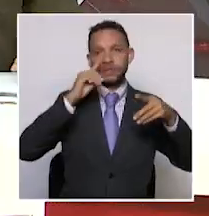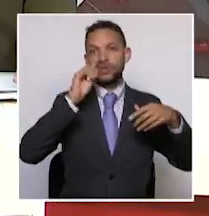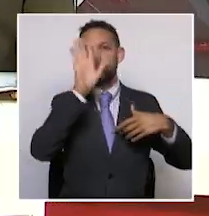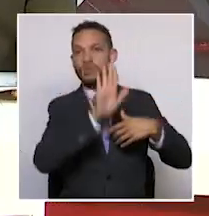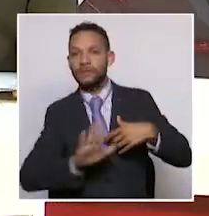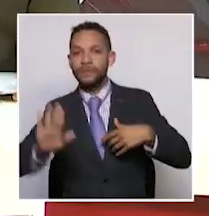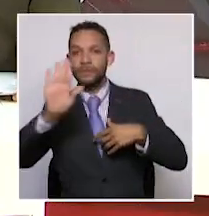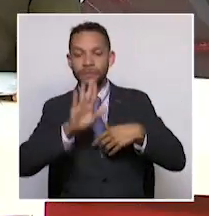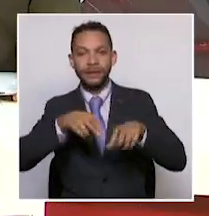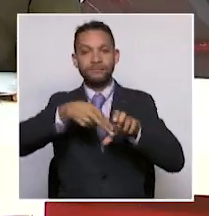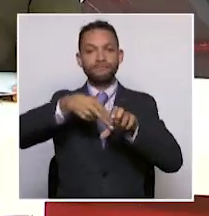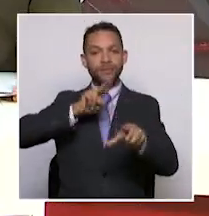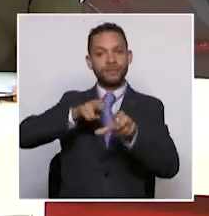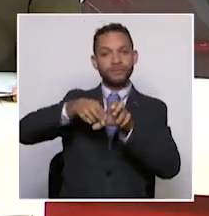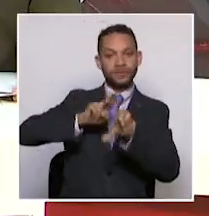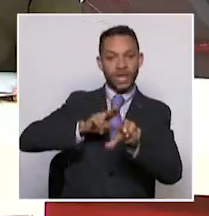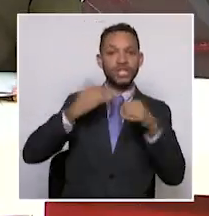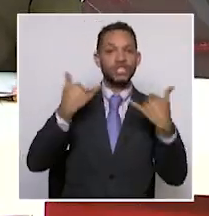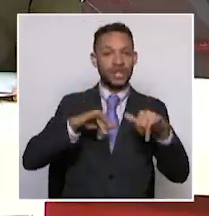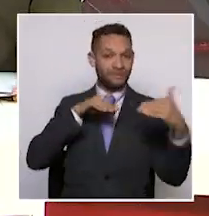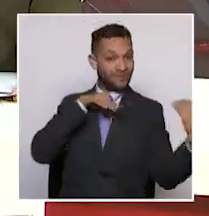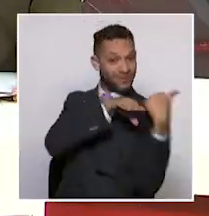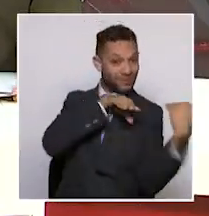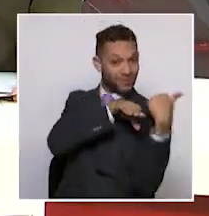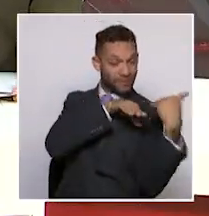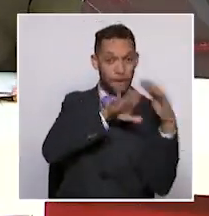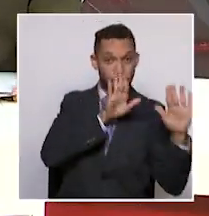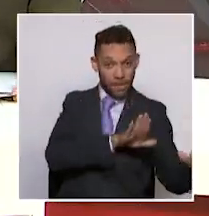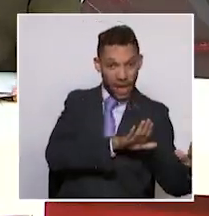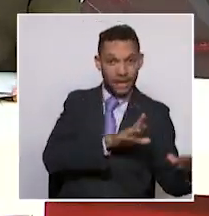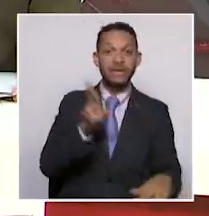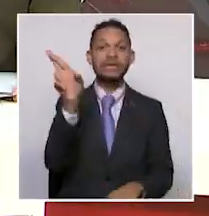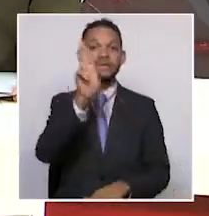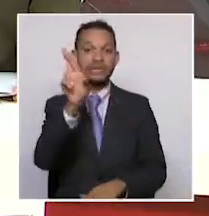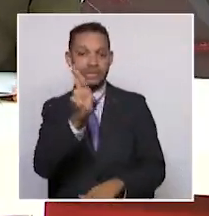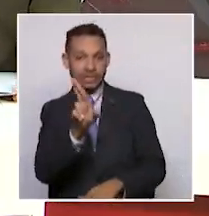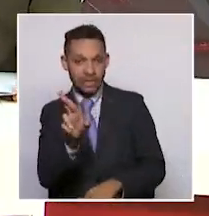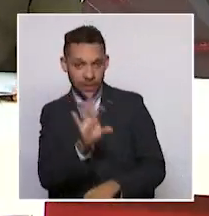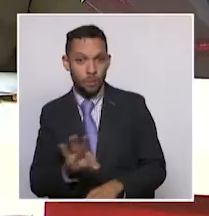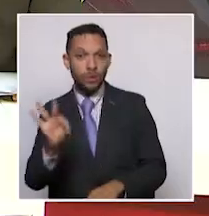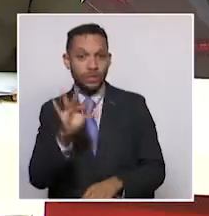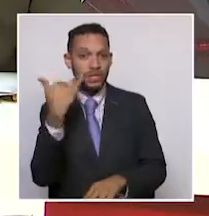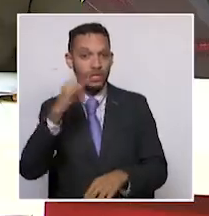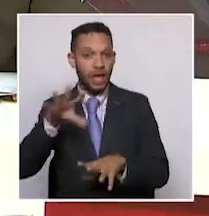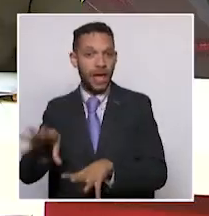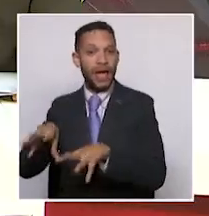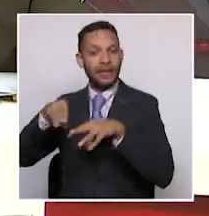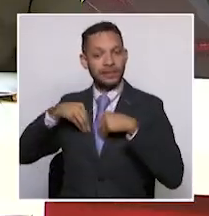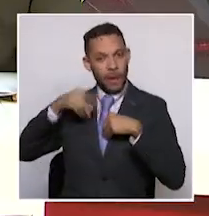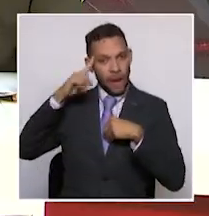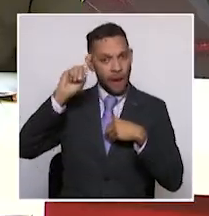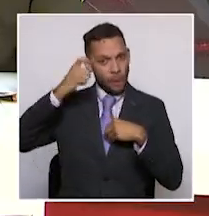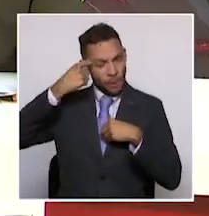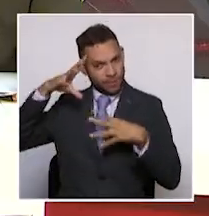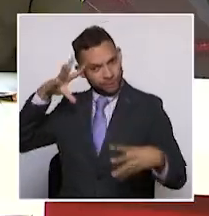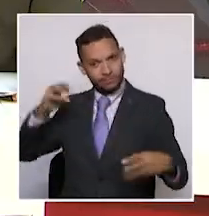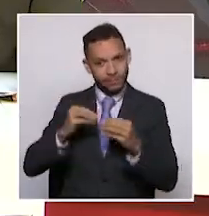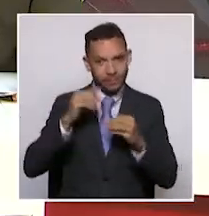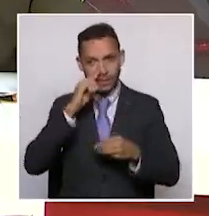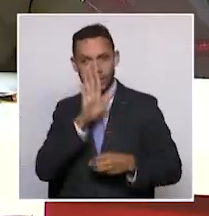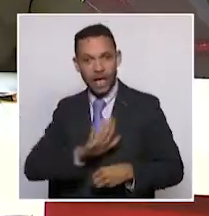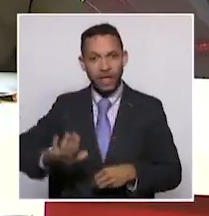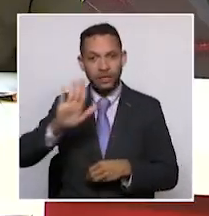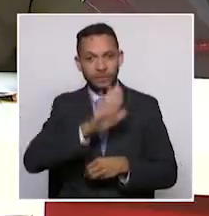se retiran a esta hora de las vías. En Risaralda, vale la pena destacar, Daniela, también se acogieron al pacto nacional. Sin embargo, siguen